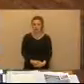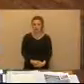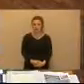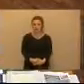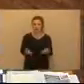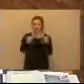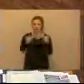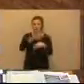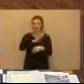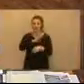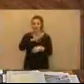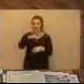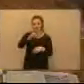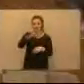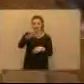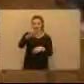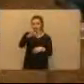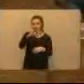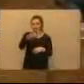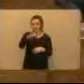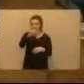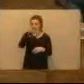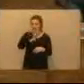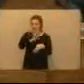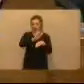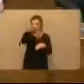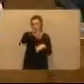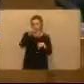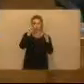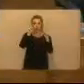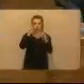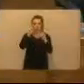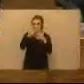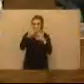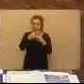Gracias, señora Montejo. Tiene la palabra el señor consejero de Educación y Cultura.